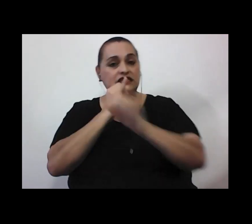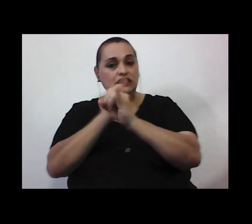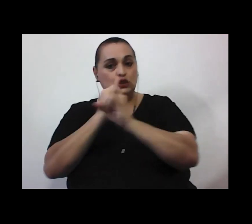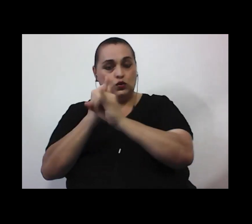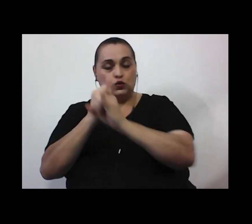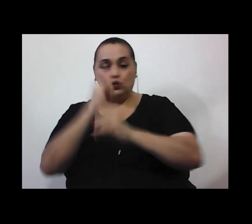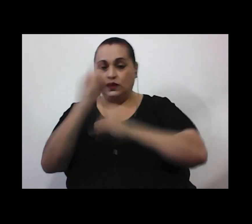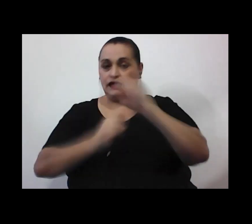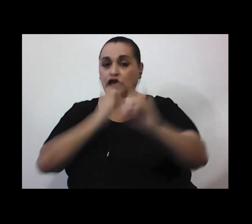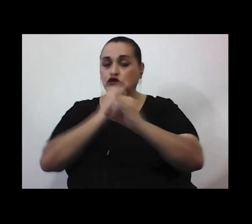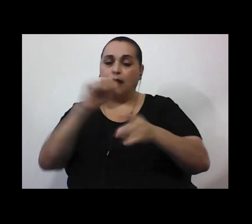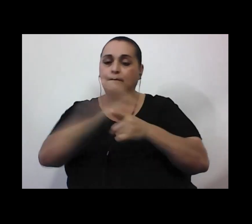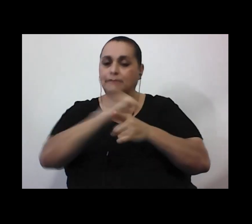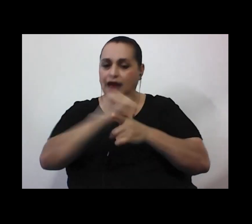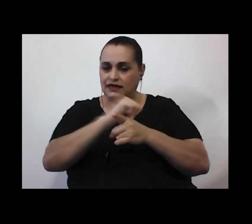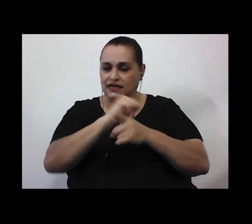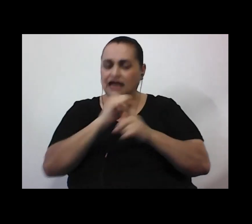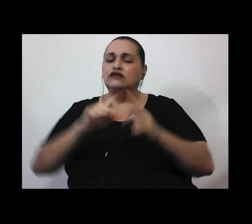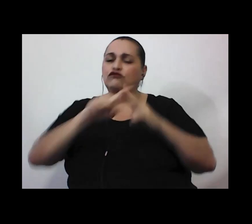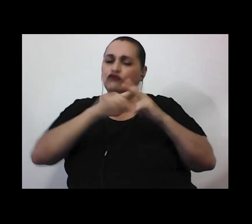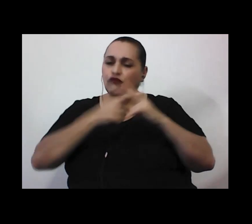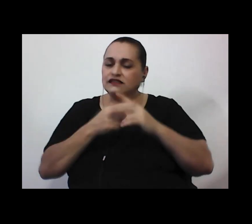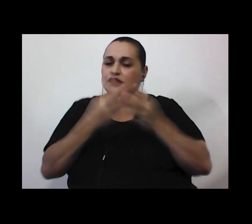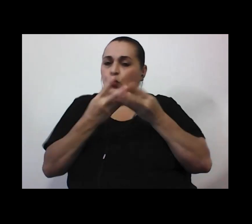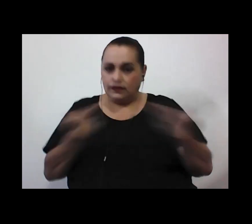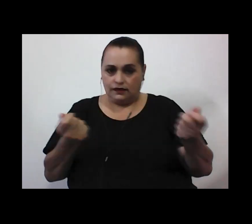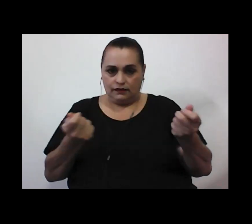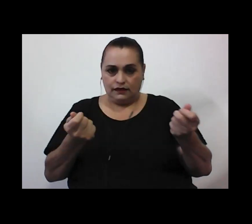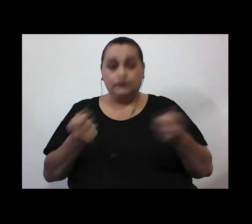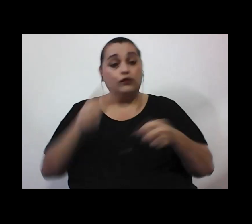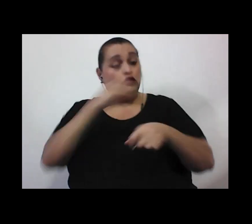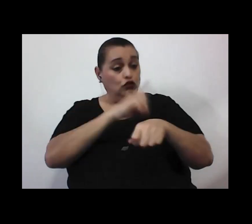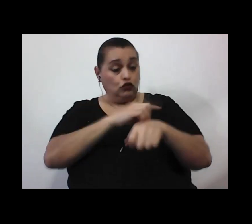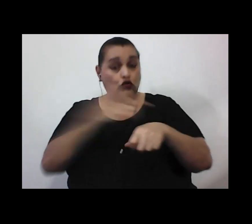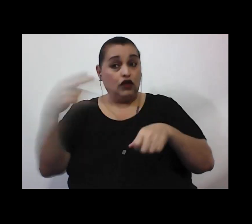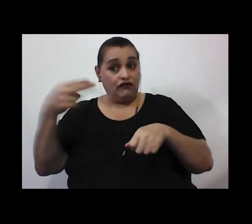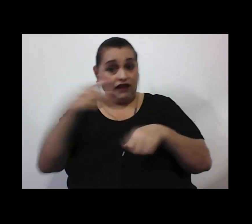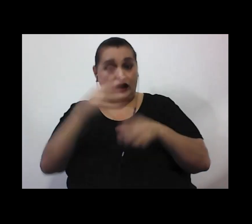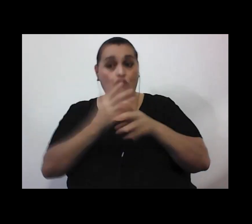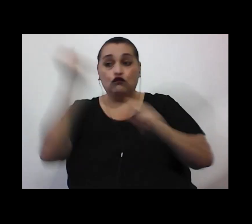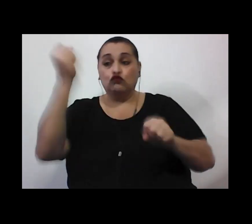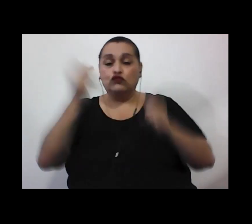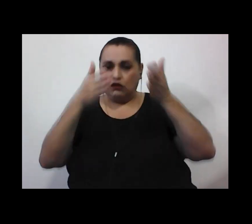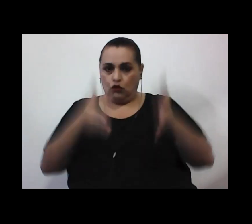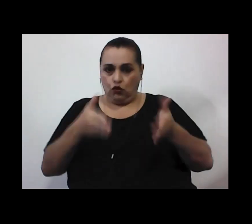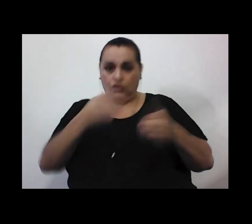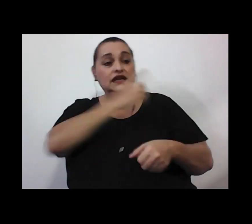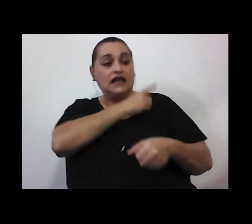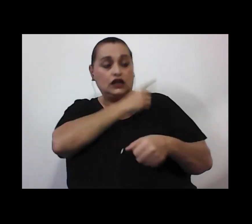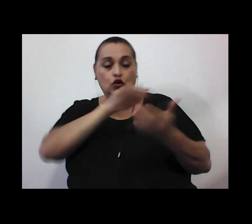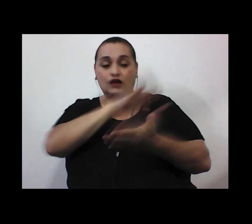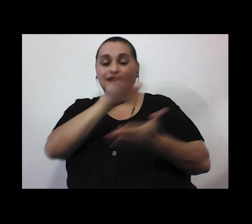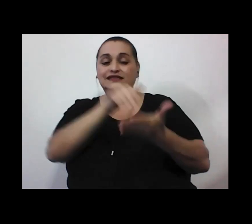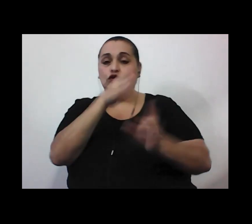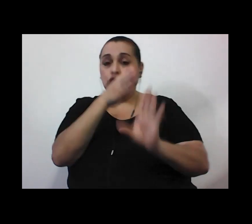Internacional de Prácticas Restaurativas. El doctor Herrera además es fundador y director del Centro de